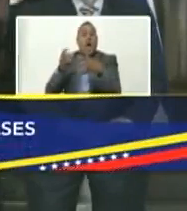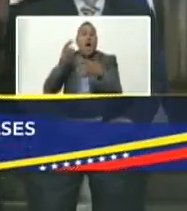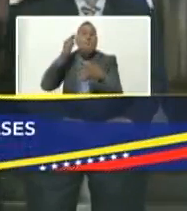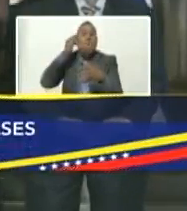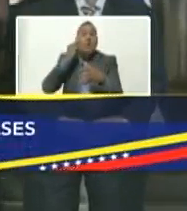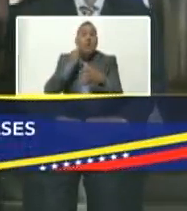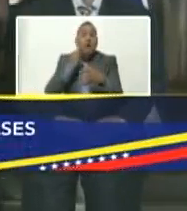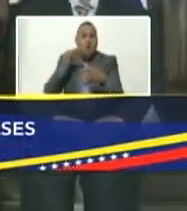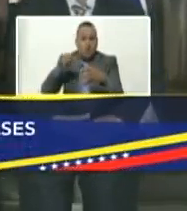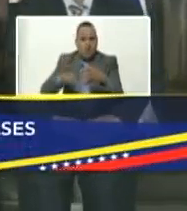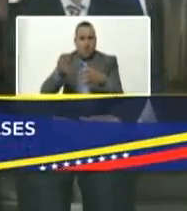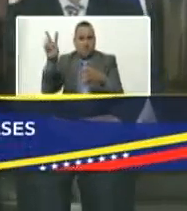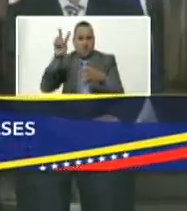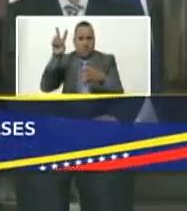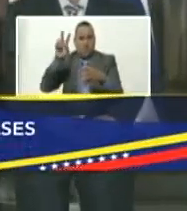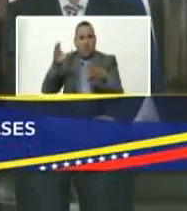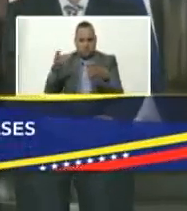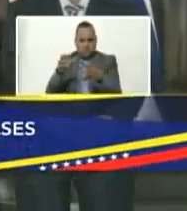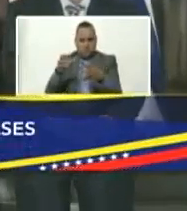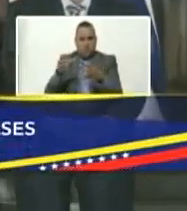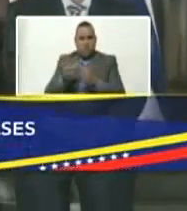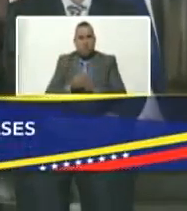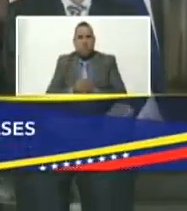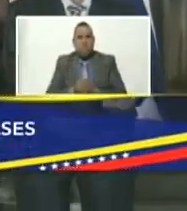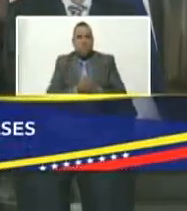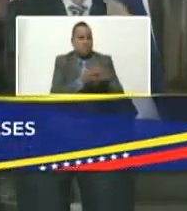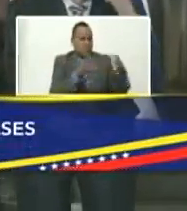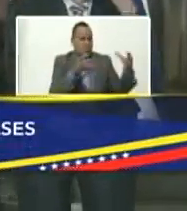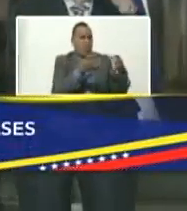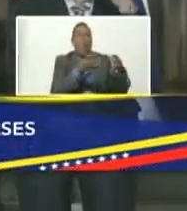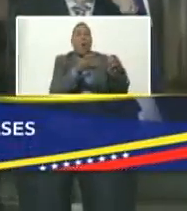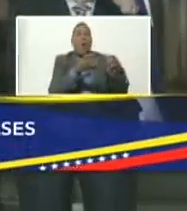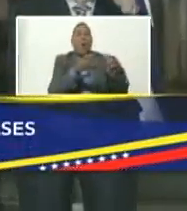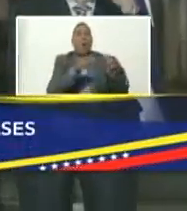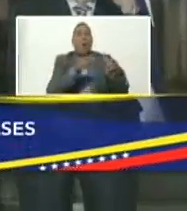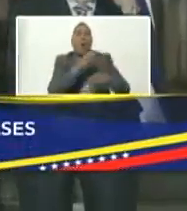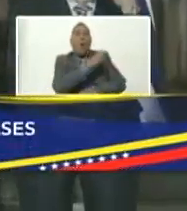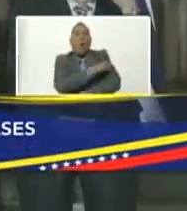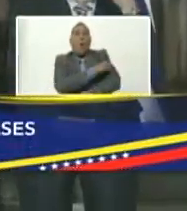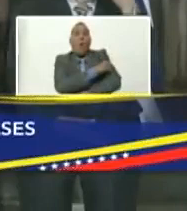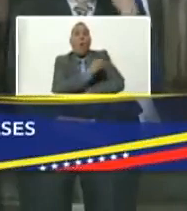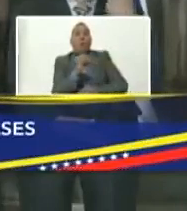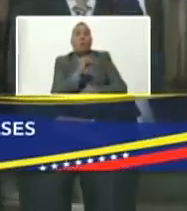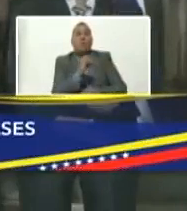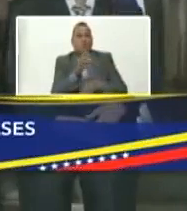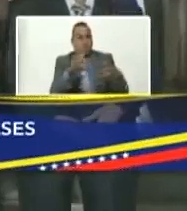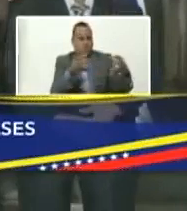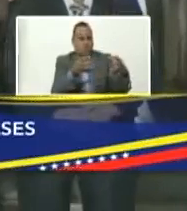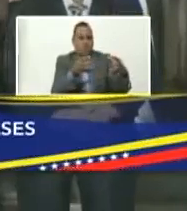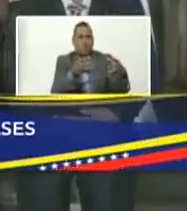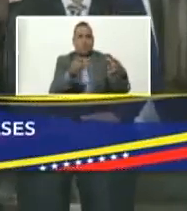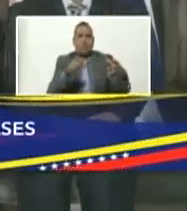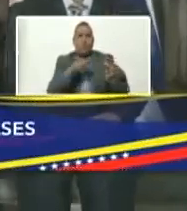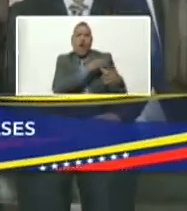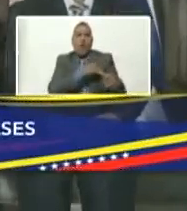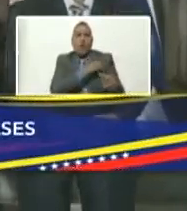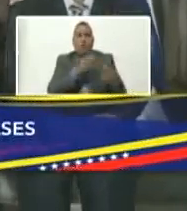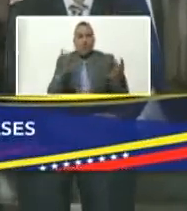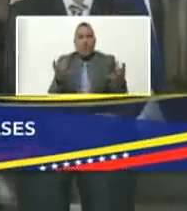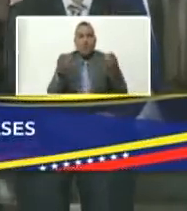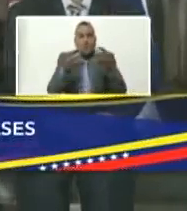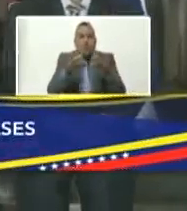de la patria y del bloque opositor de la oposición parlamentaria, una comisión